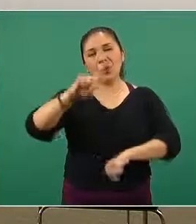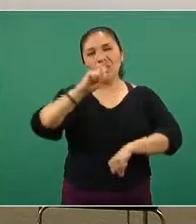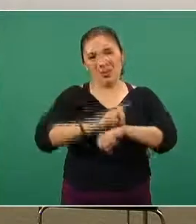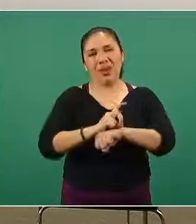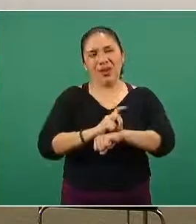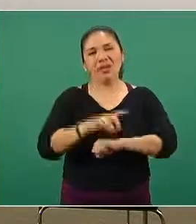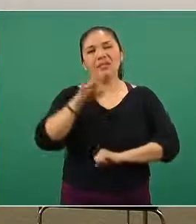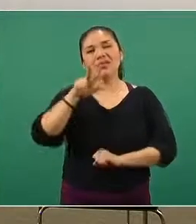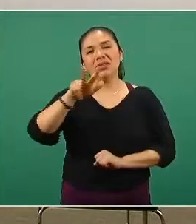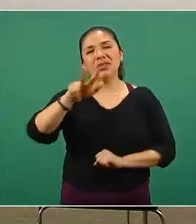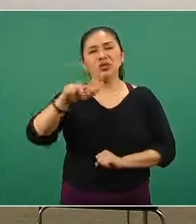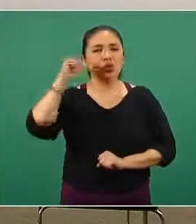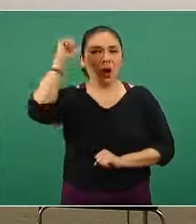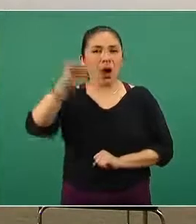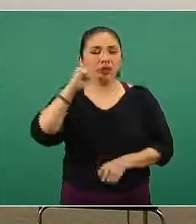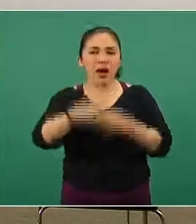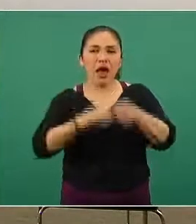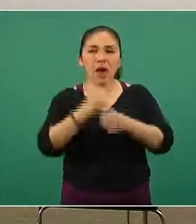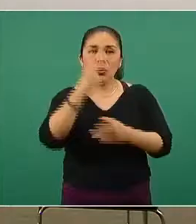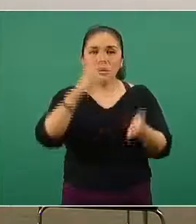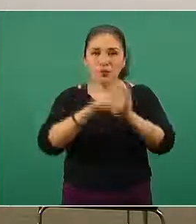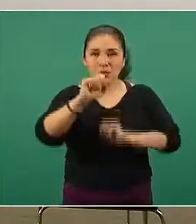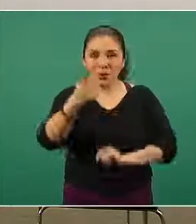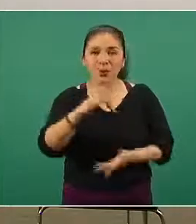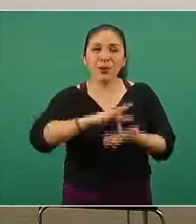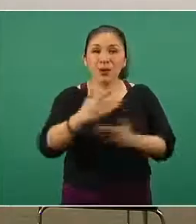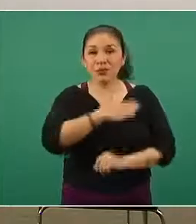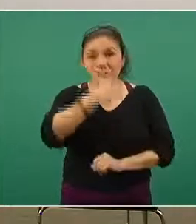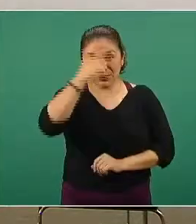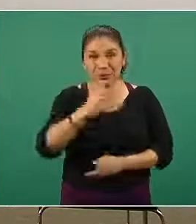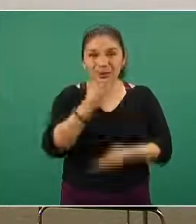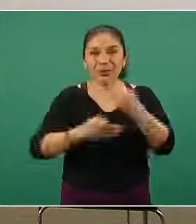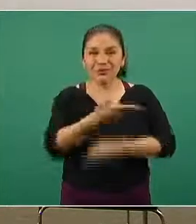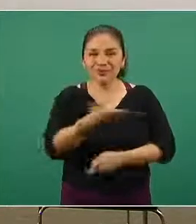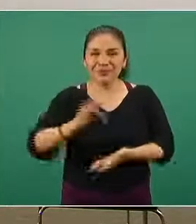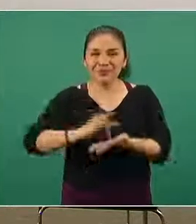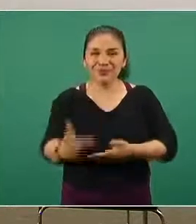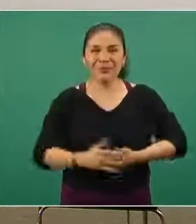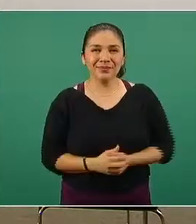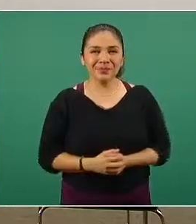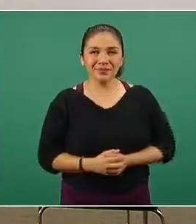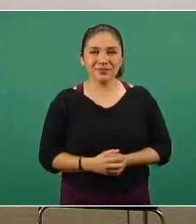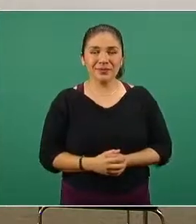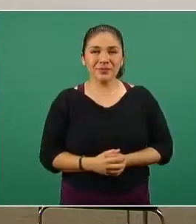del día de hoy, 18 de abril del año 2021. Muchas gracias y buenas noches a todos. Gracias.